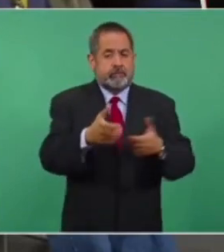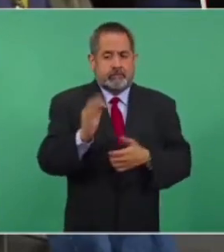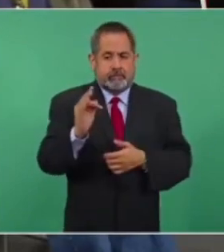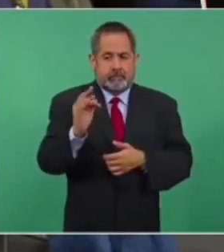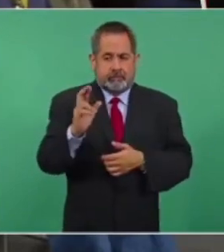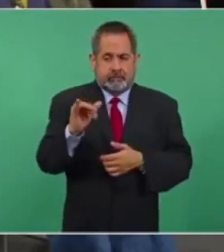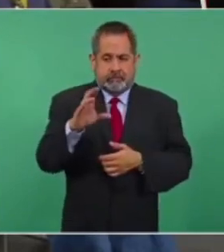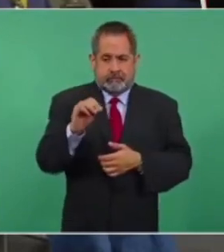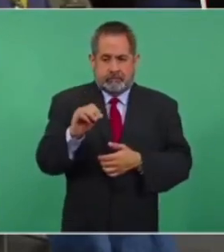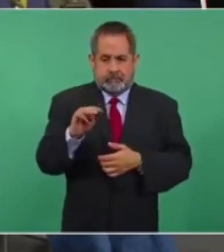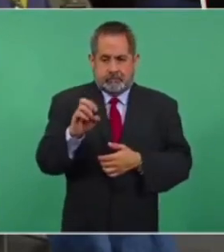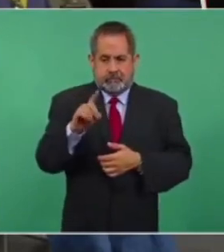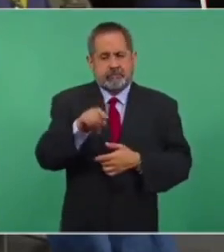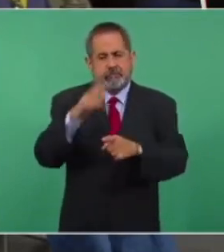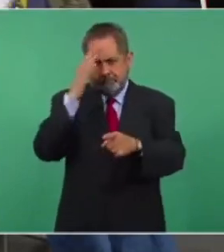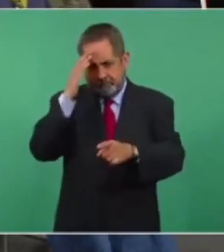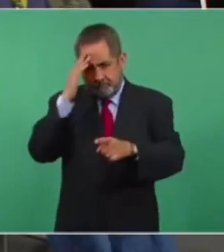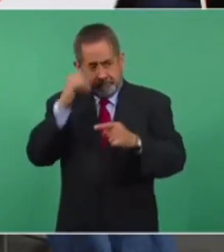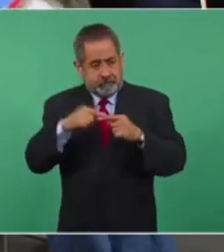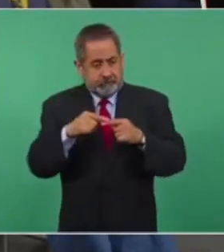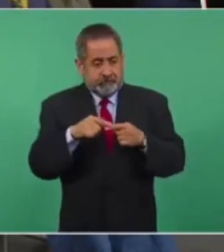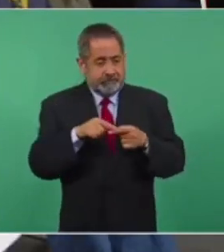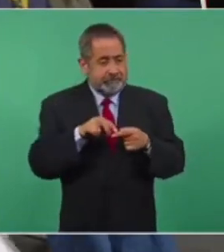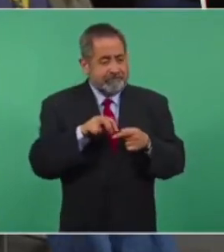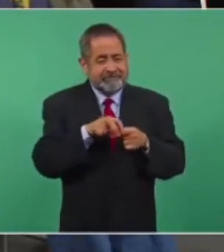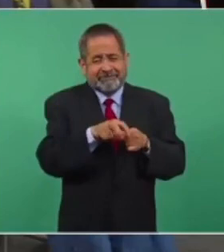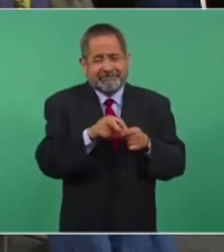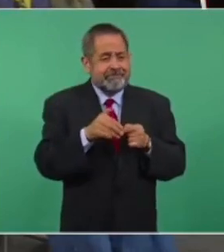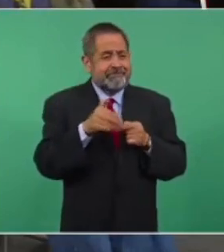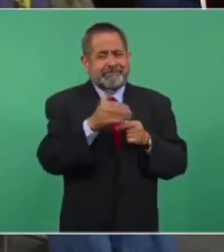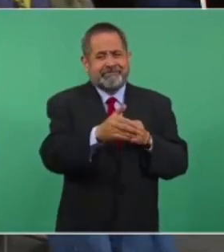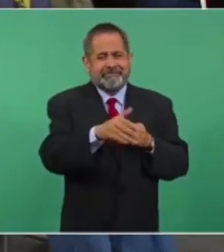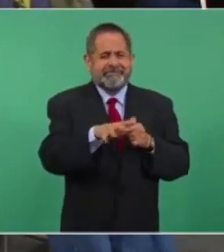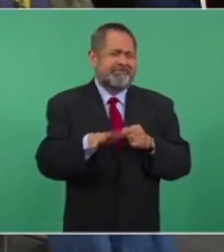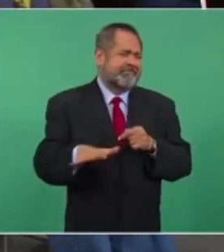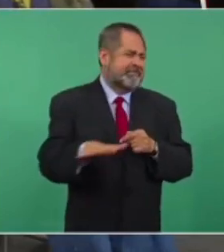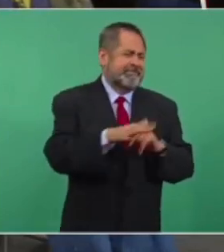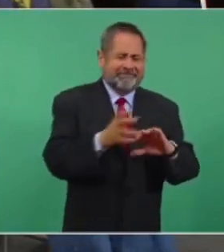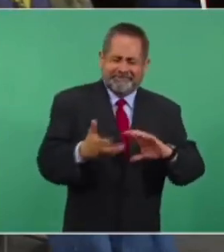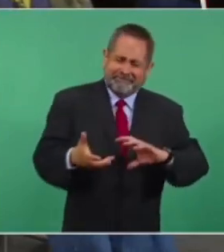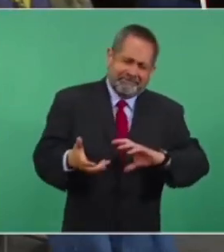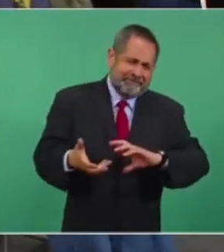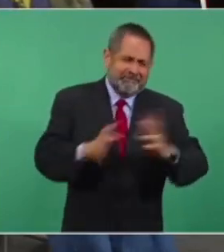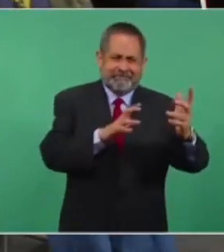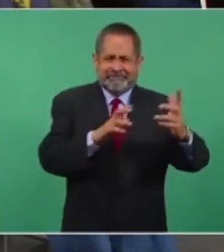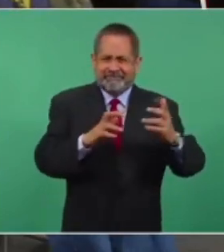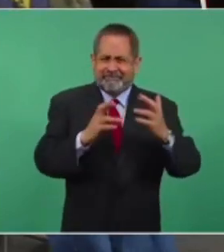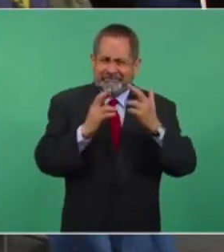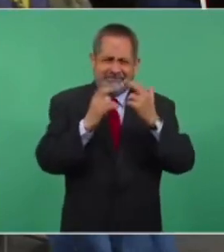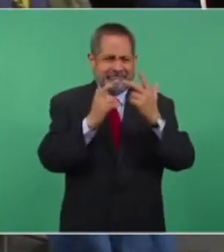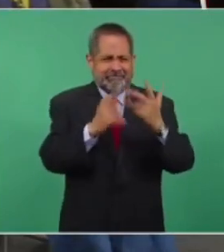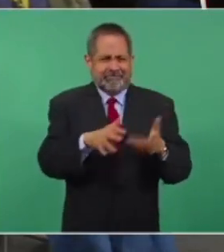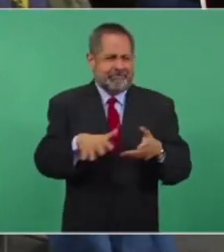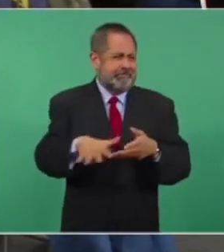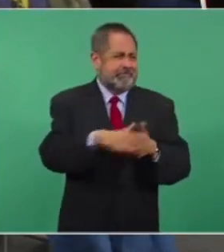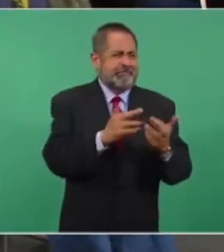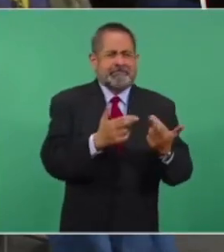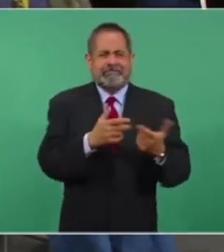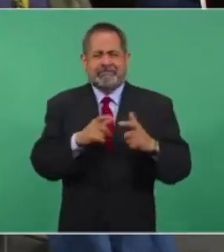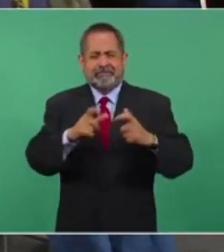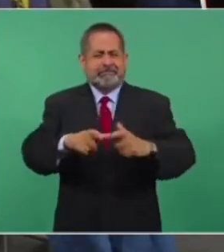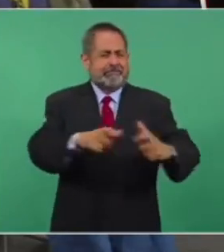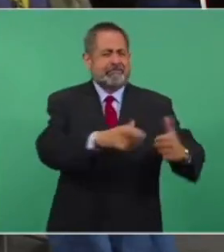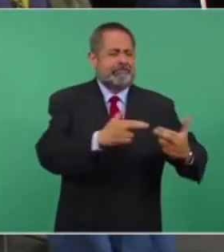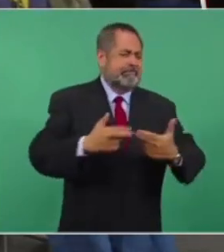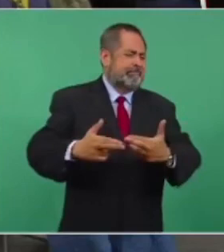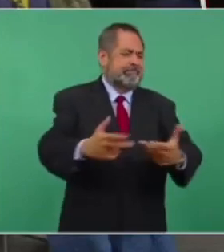la conoce perfectamente bien, al cruzarla todo es un desastre, hay demasiados baches, estamos esperando